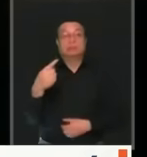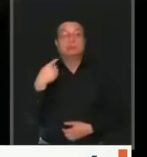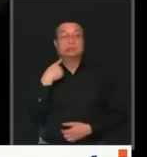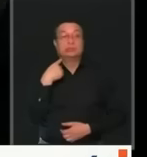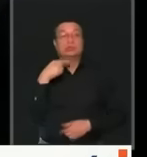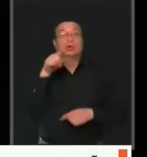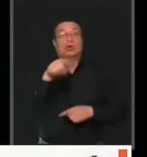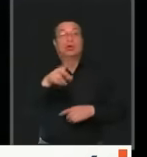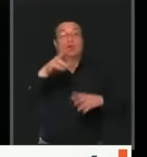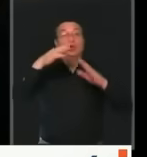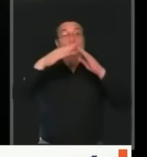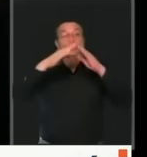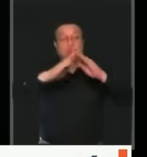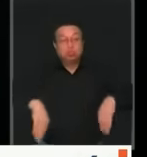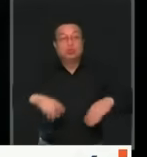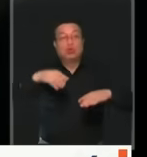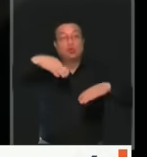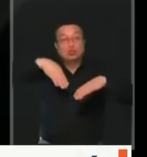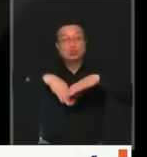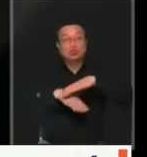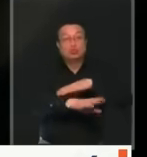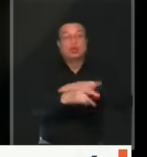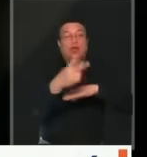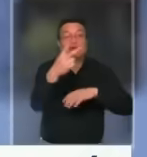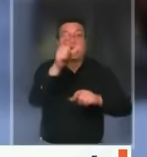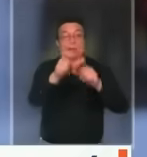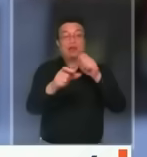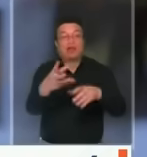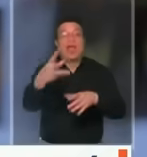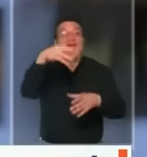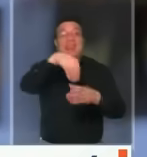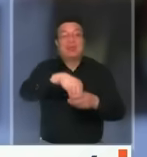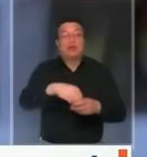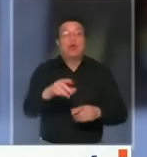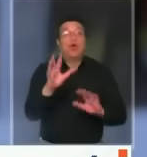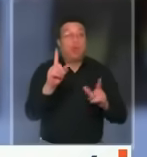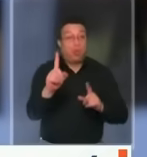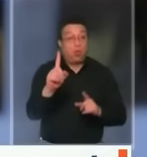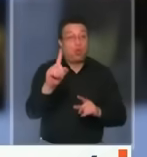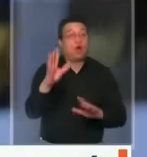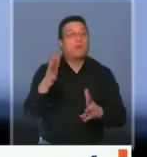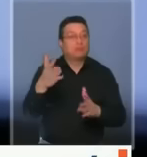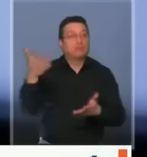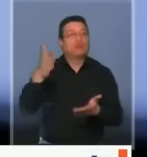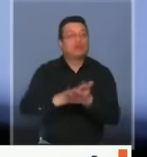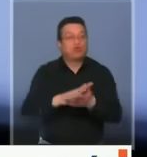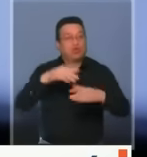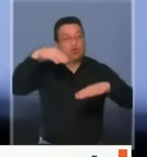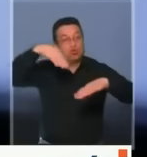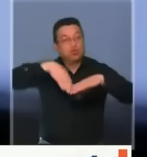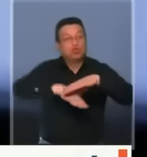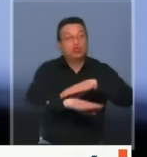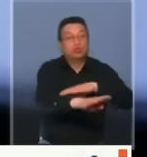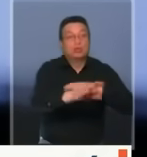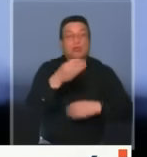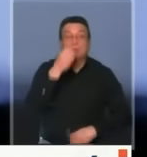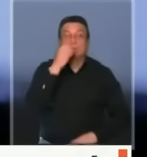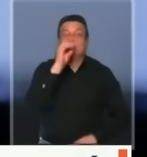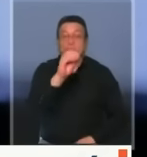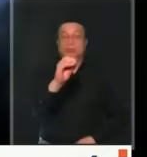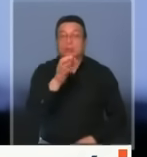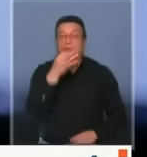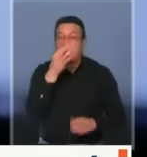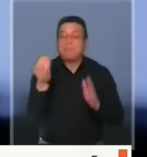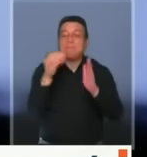se derrumbó, se echó abajo. Dos personas están adentro. Al menos una de ellas está muerta. Y me insisto, no le diré nada